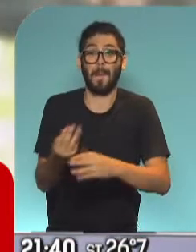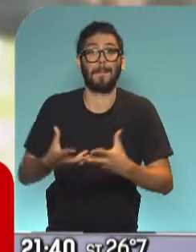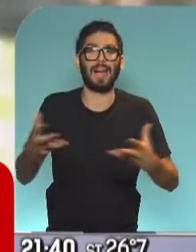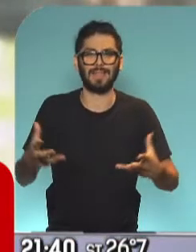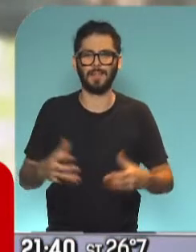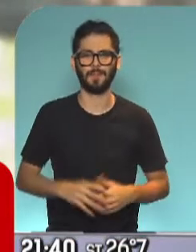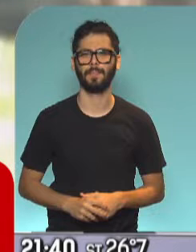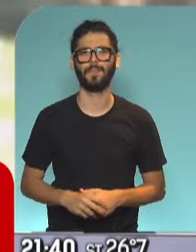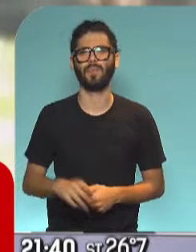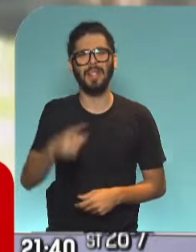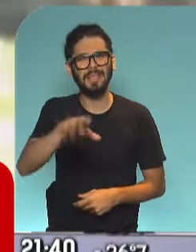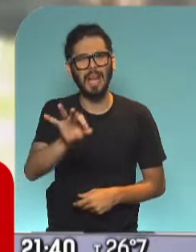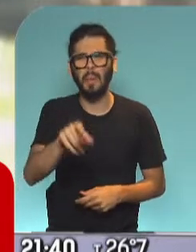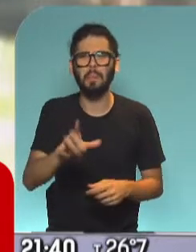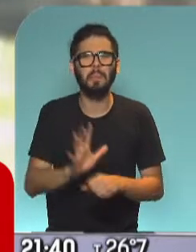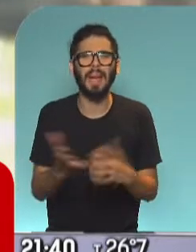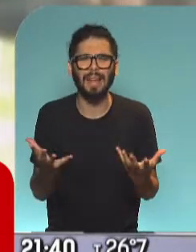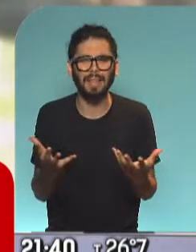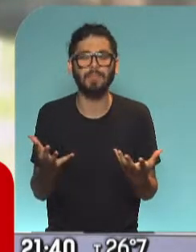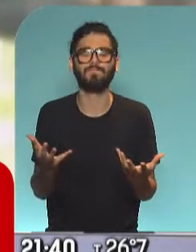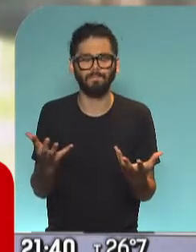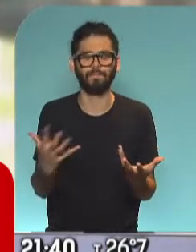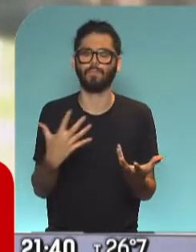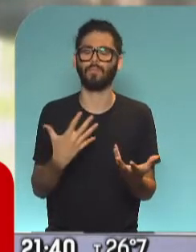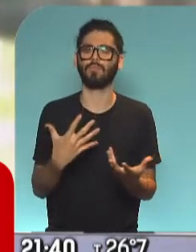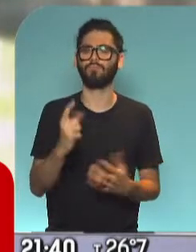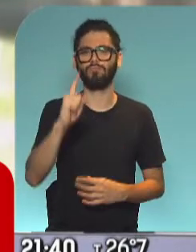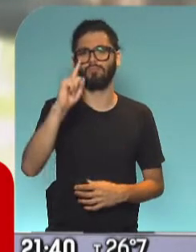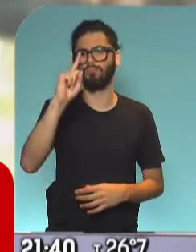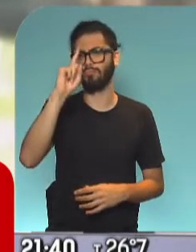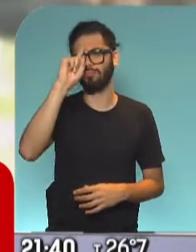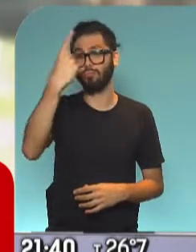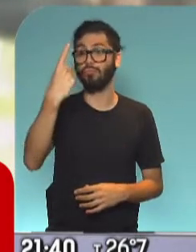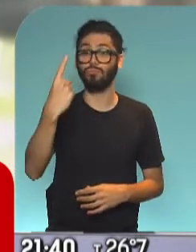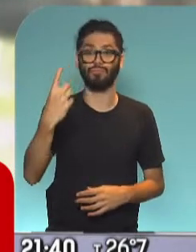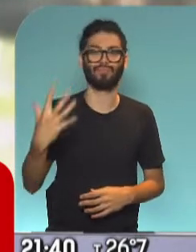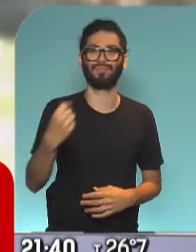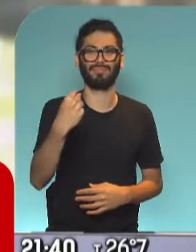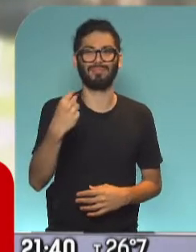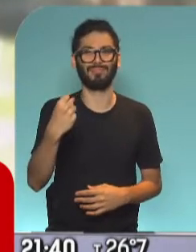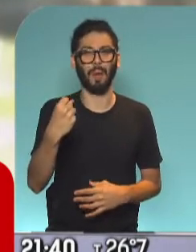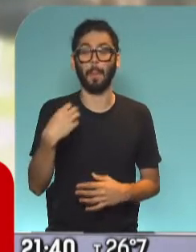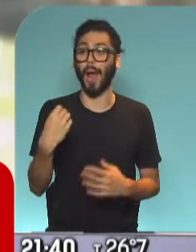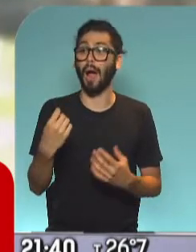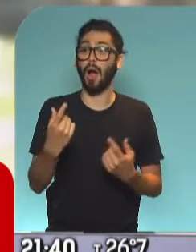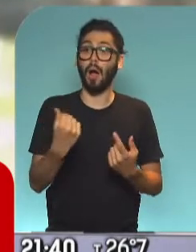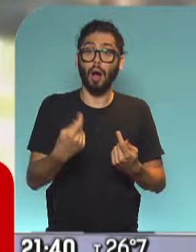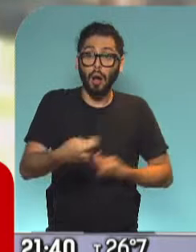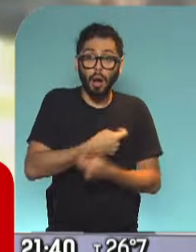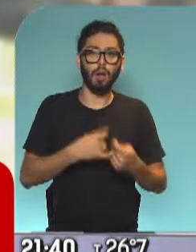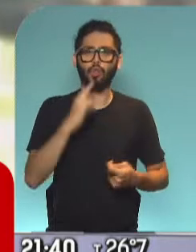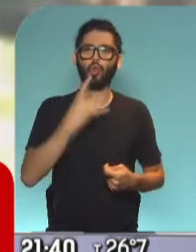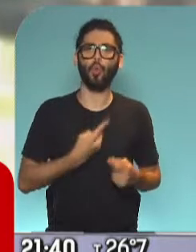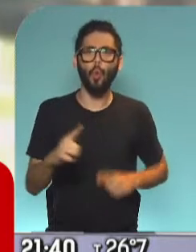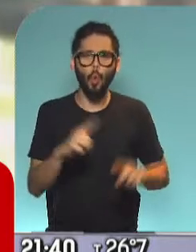esto? Que hemos recuperado autonomía para poder destinar recursos, para que muchos